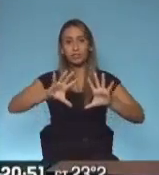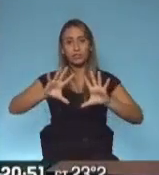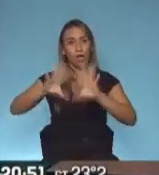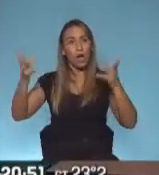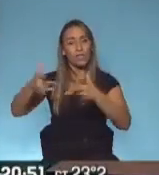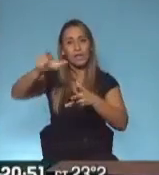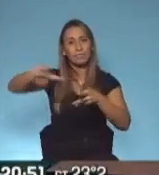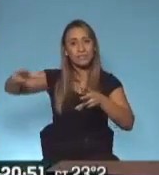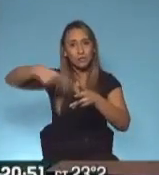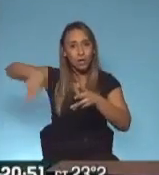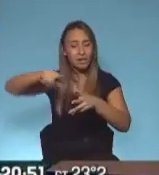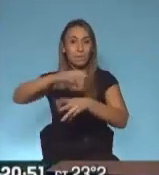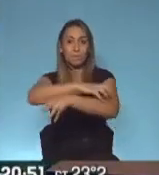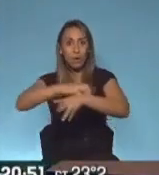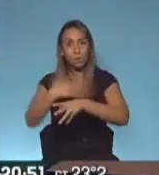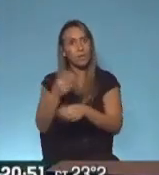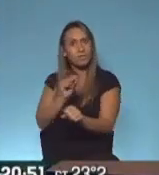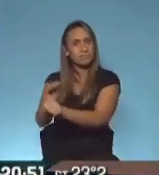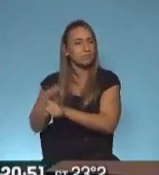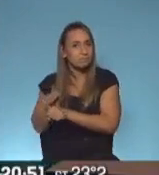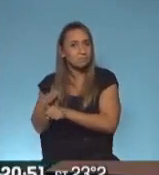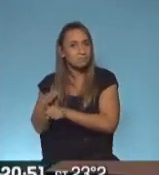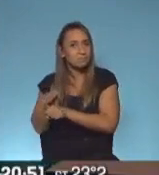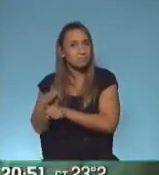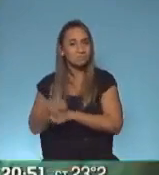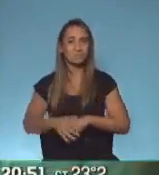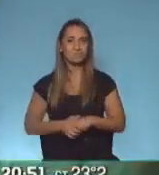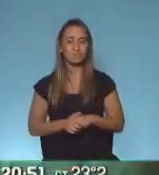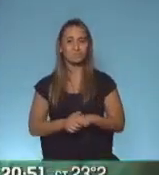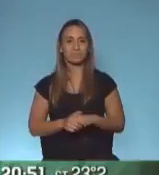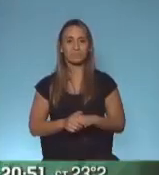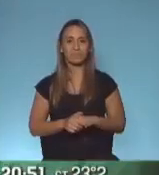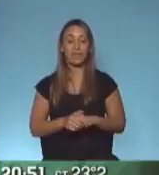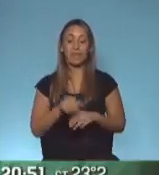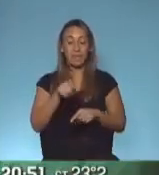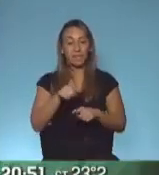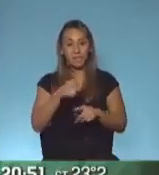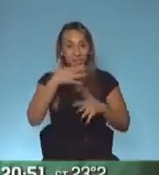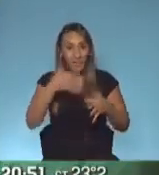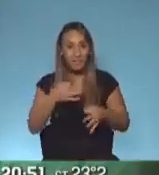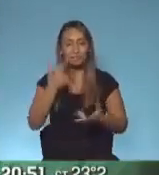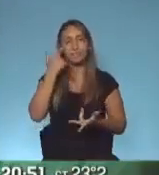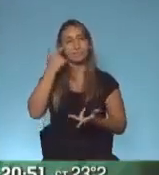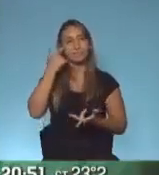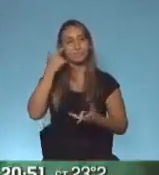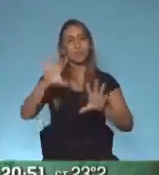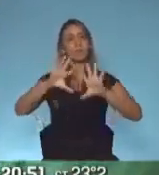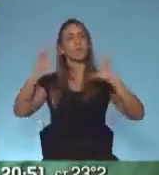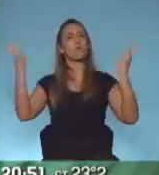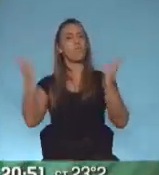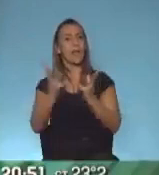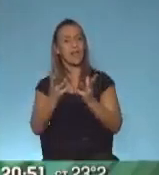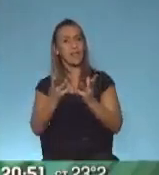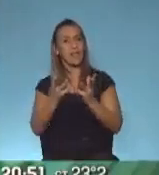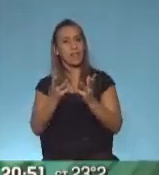tienen la insuficiencia alimentaria en el mundo entero. Bueno, eso a escala macro, que es el mundo, a escala